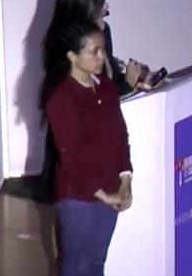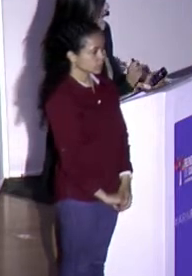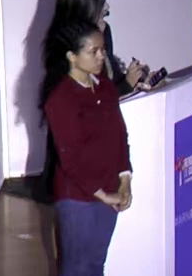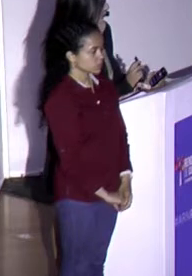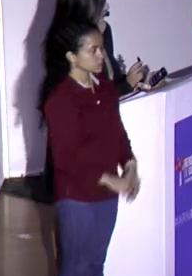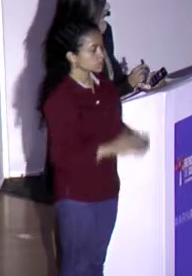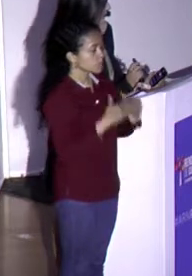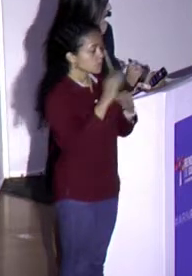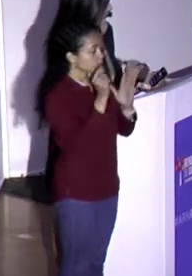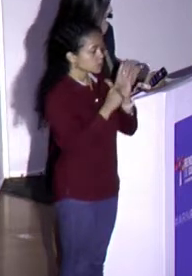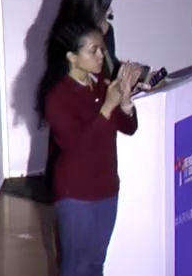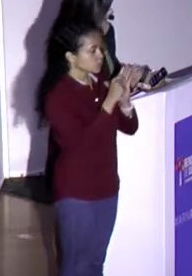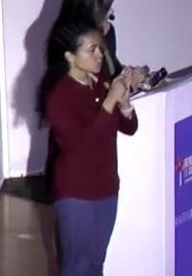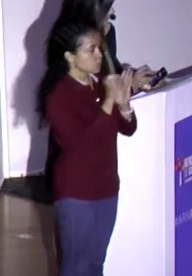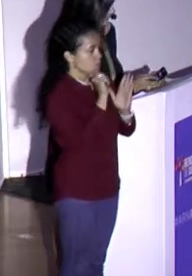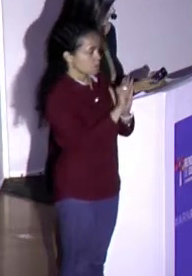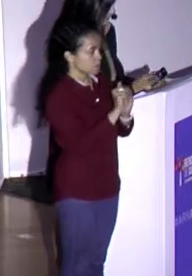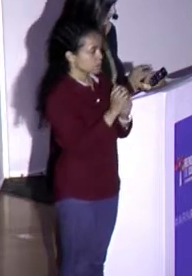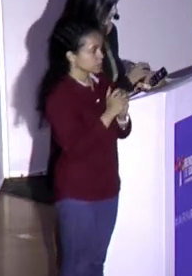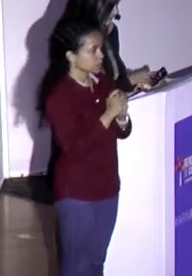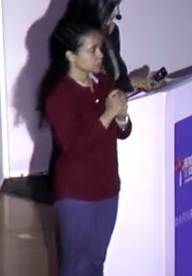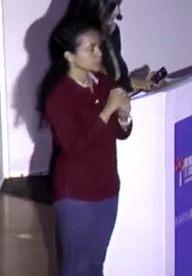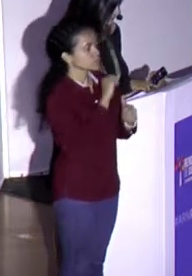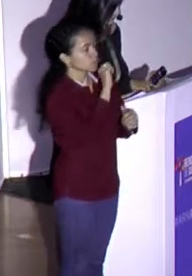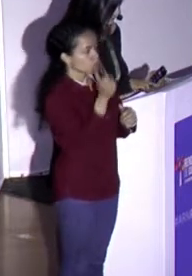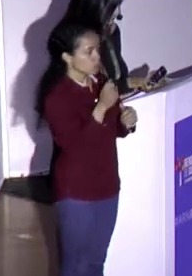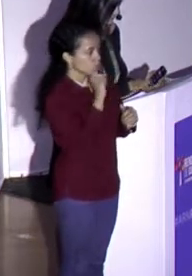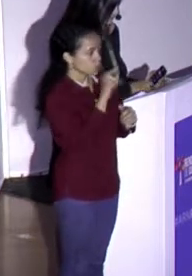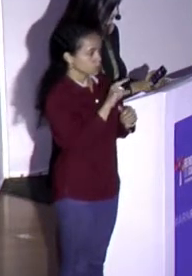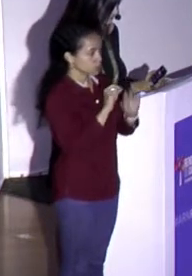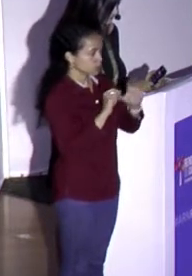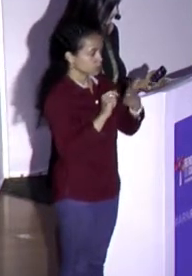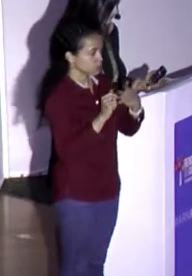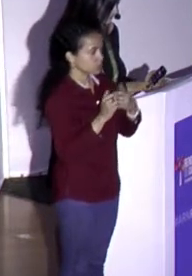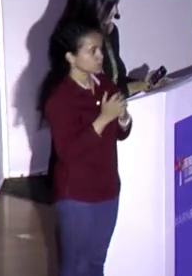La mayor puntuación es A. Siguiente pregunta.